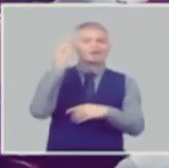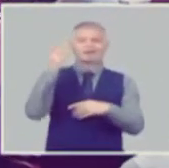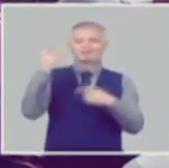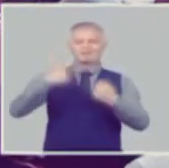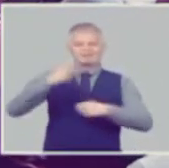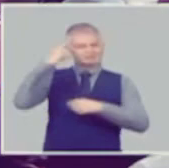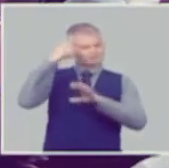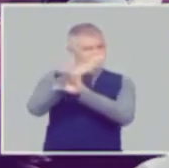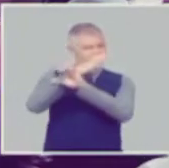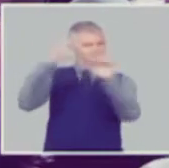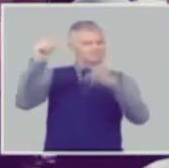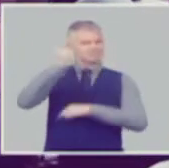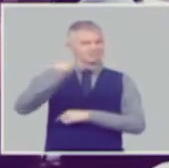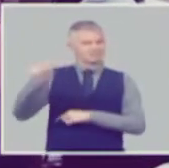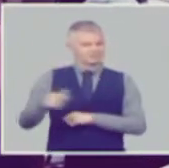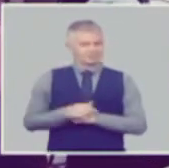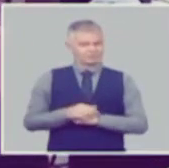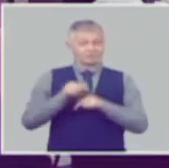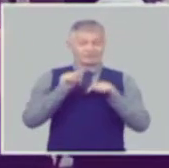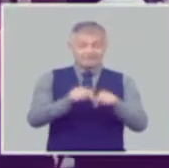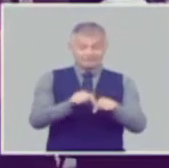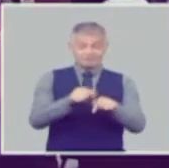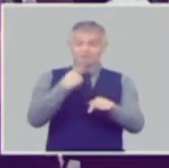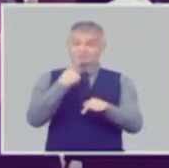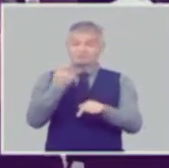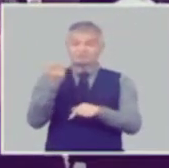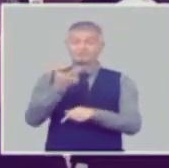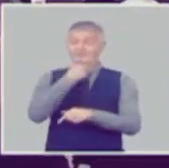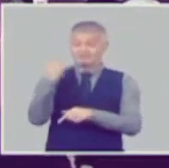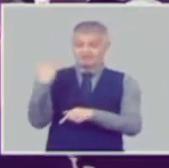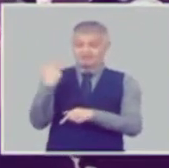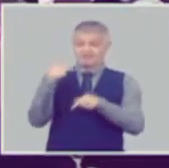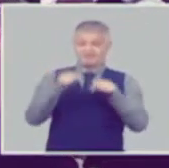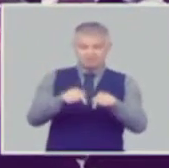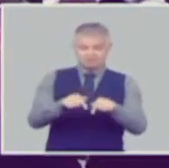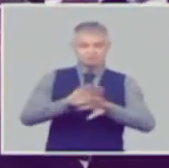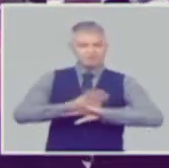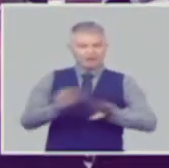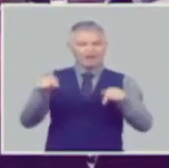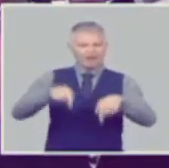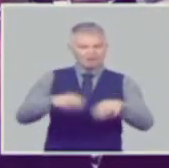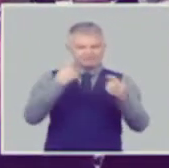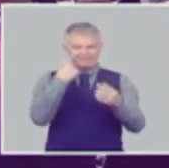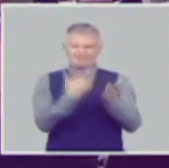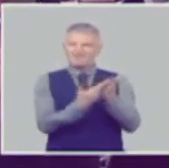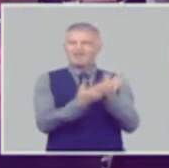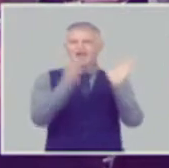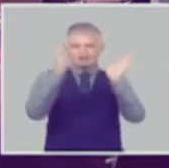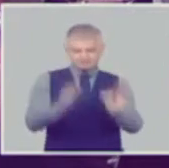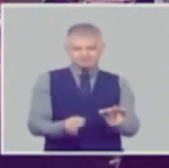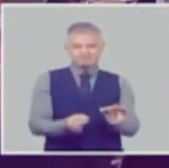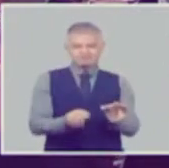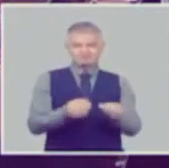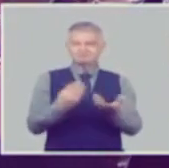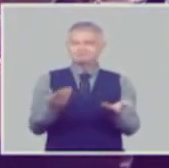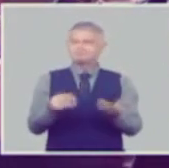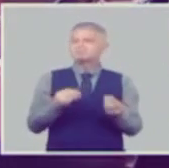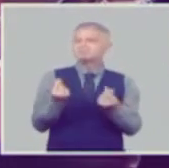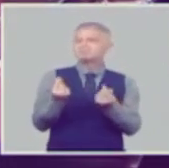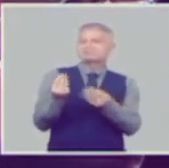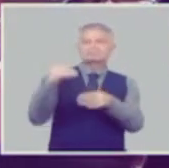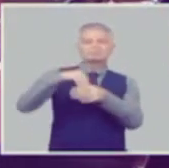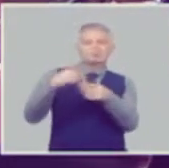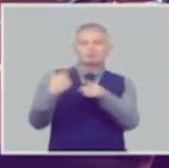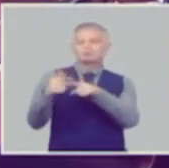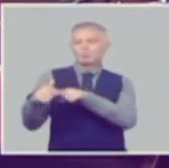pero muy especialmente su idea llevada a la práctica en la voluntad política de invertir en áreas tan novedosas y casi exclusivas